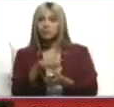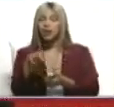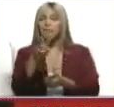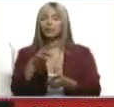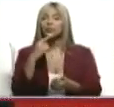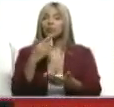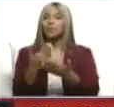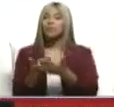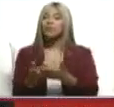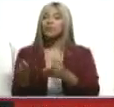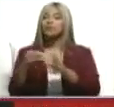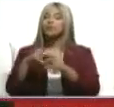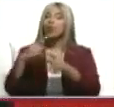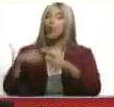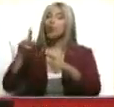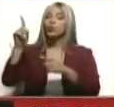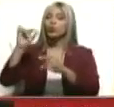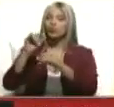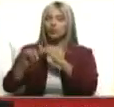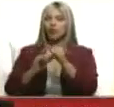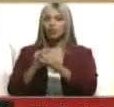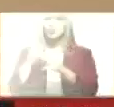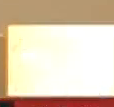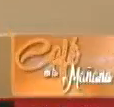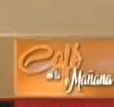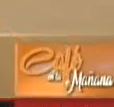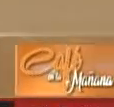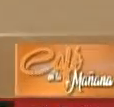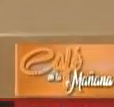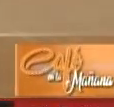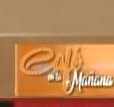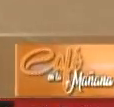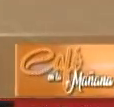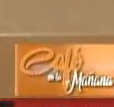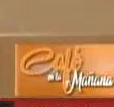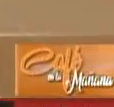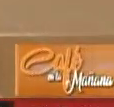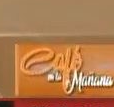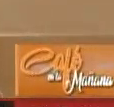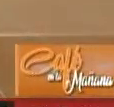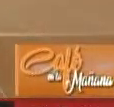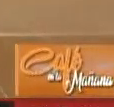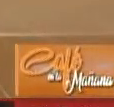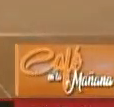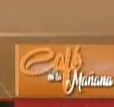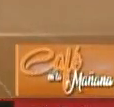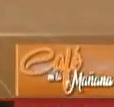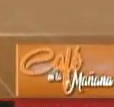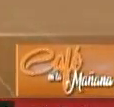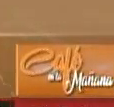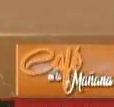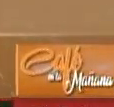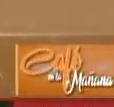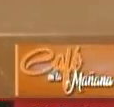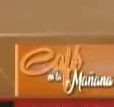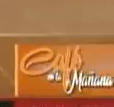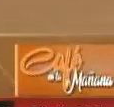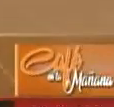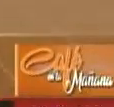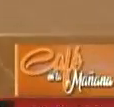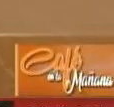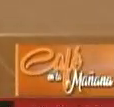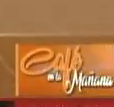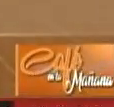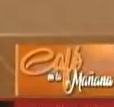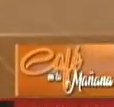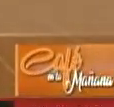solicitare la intervención extranjera en los asuntos de la política interior de Venezuela o pidiere concurso para trastornar la paz de la